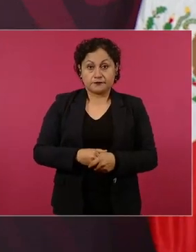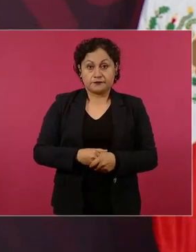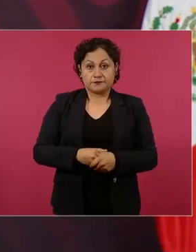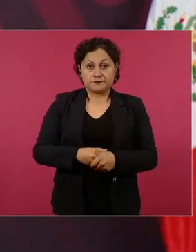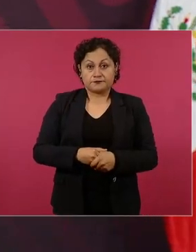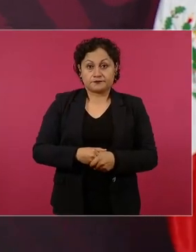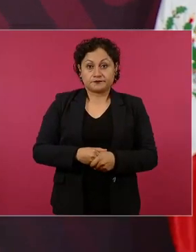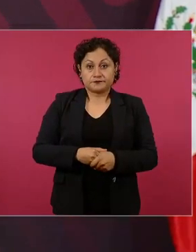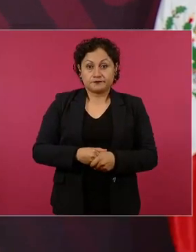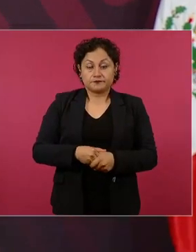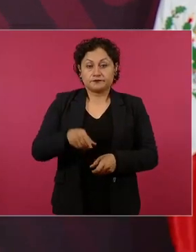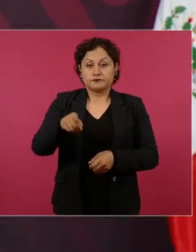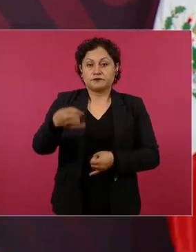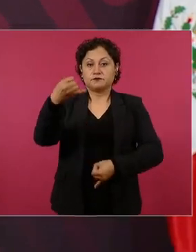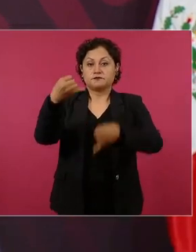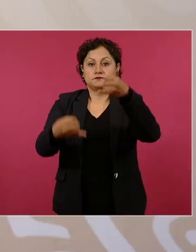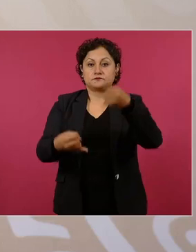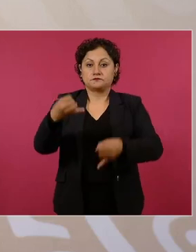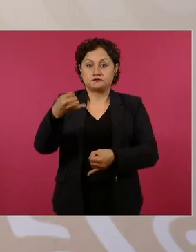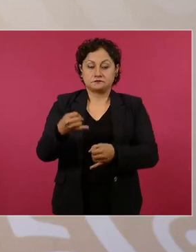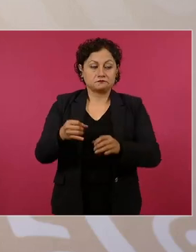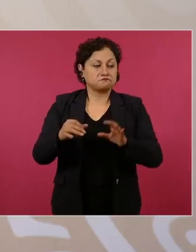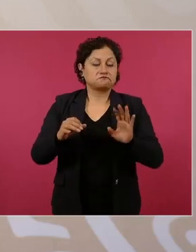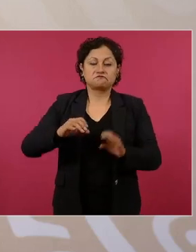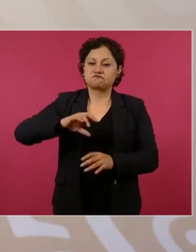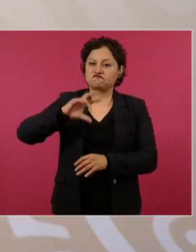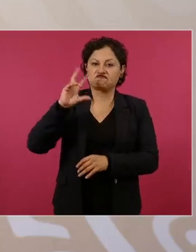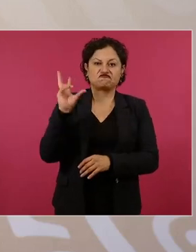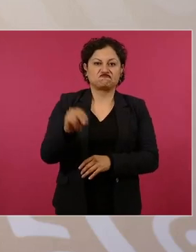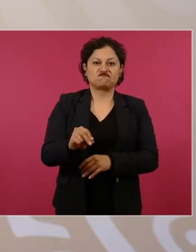Y no vamos a permitir,